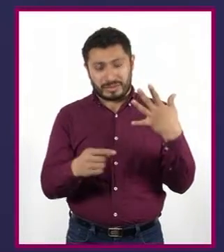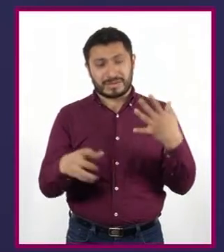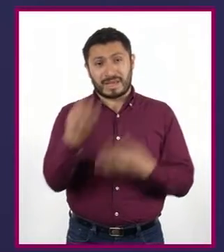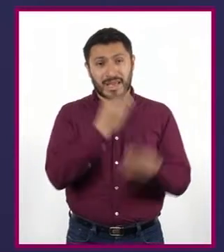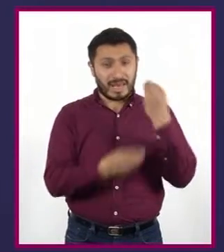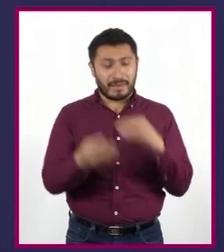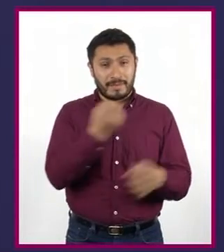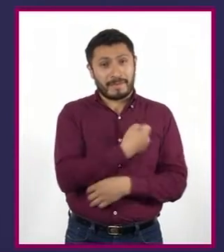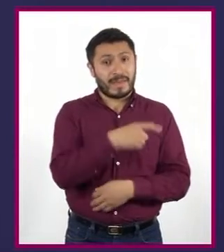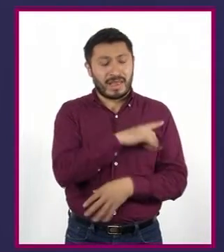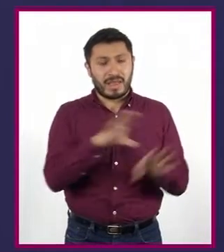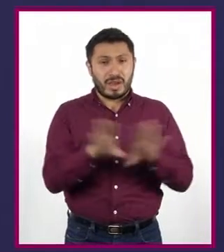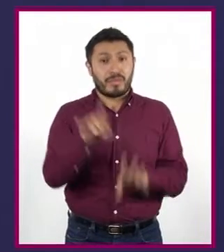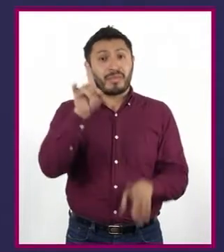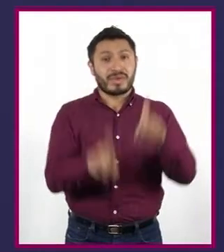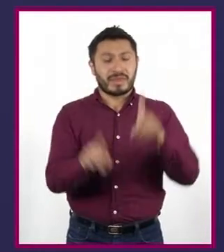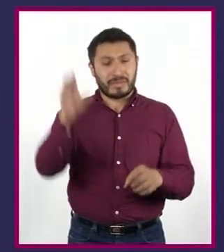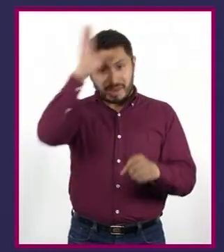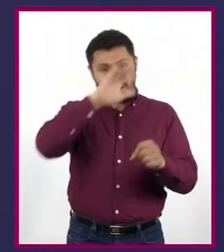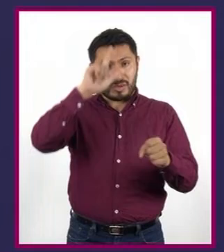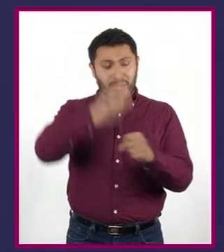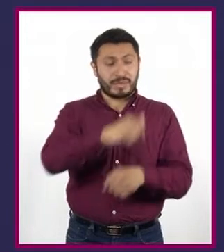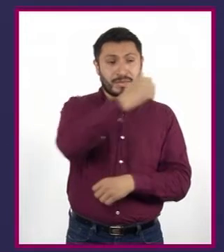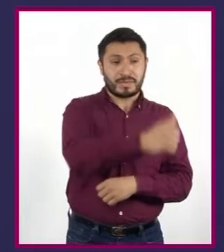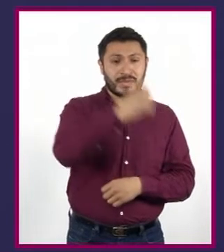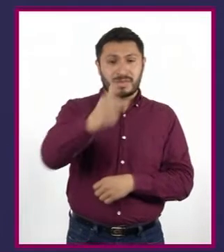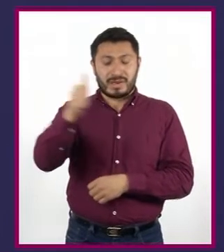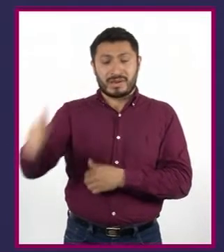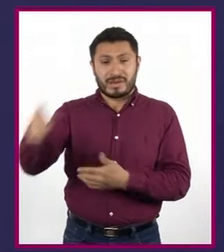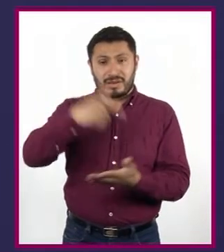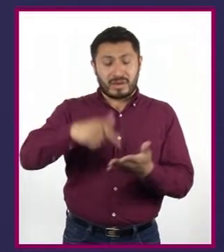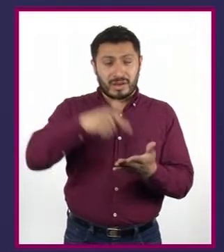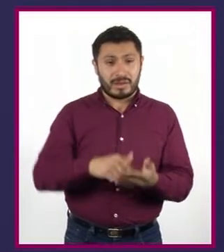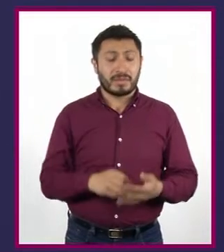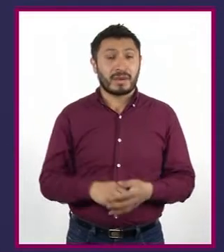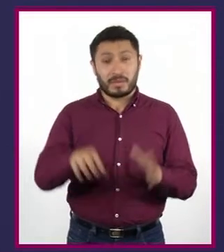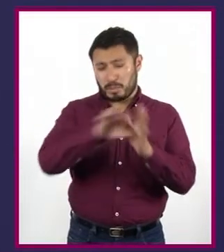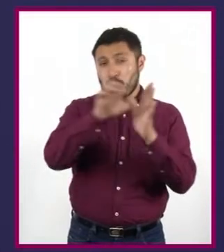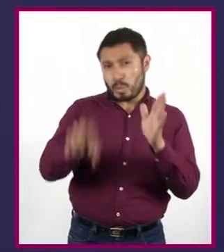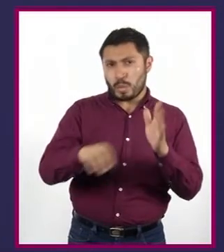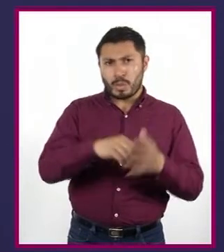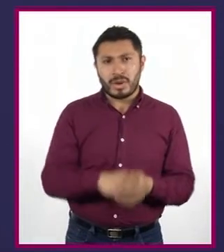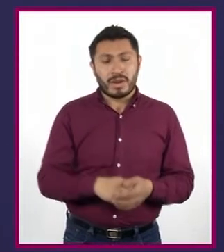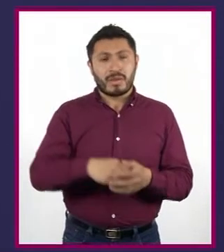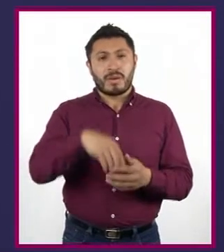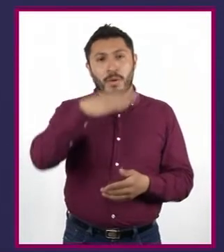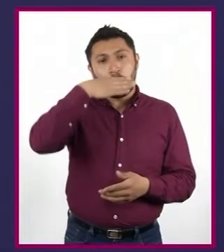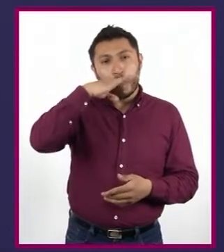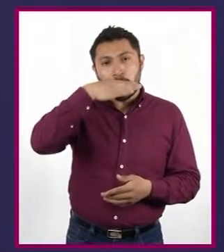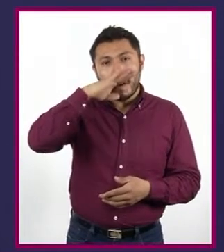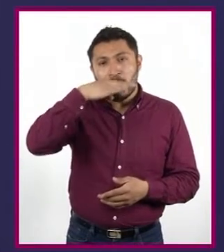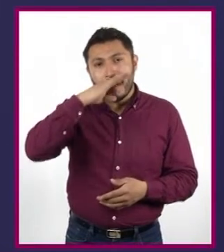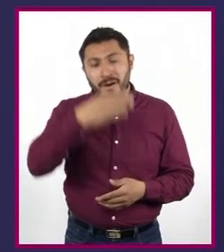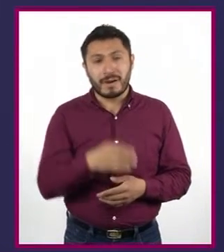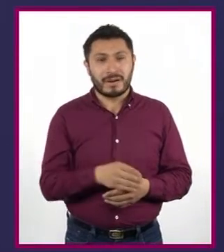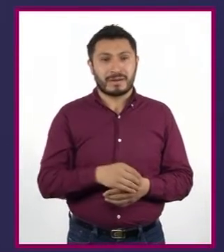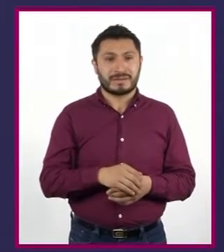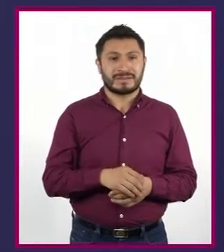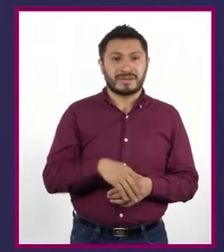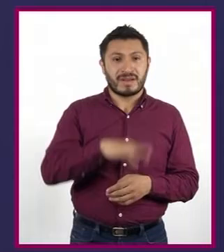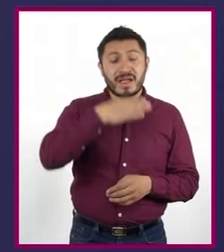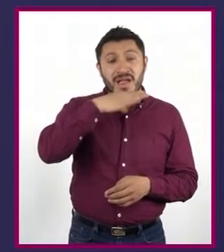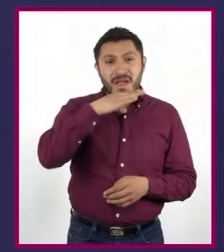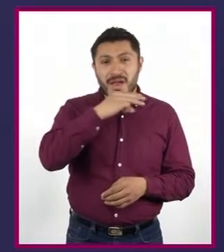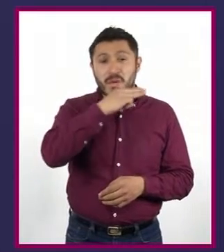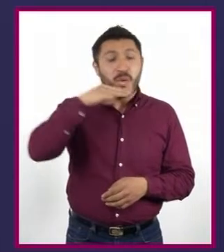alimentación saludable va de acuerdo a la cultura de cada localidad o región, como por ejemplo el mole del sur, las coyotas